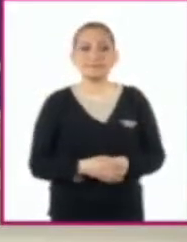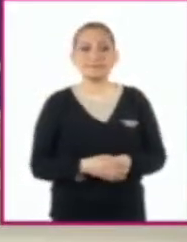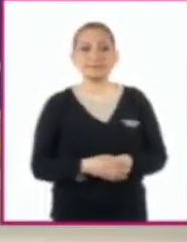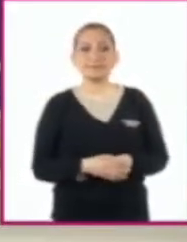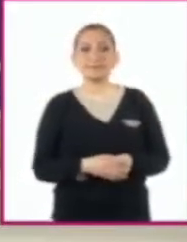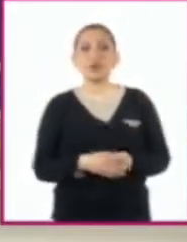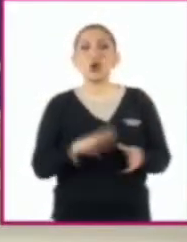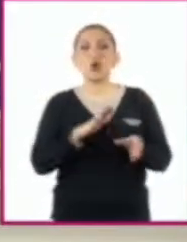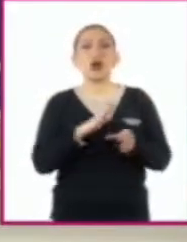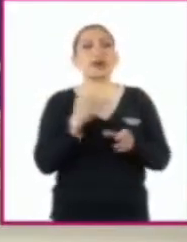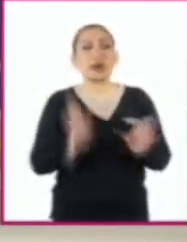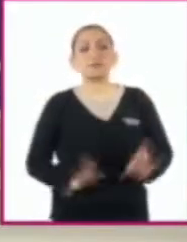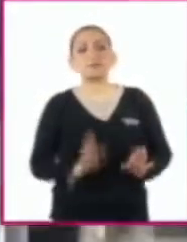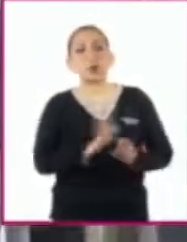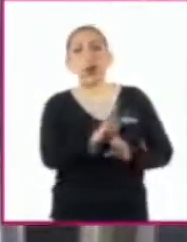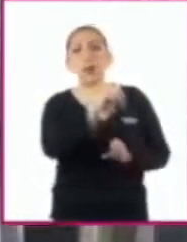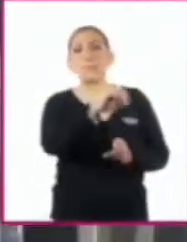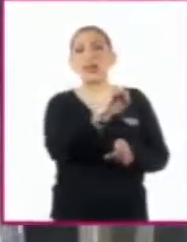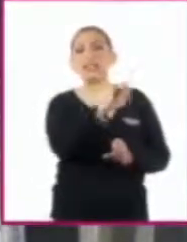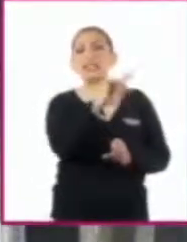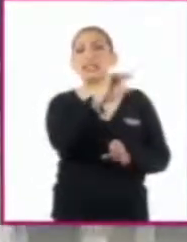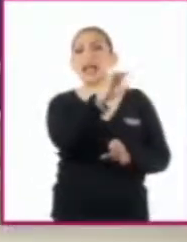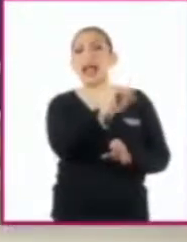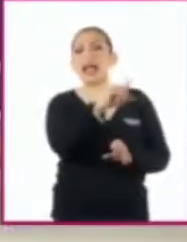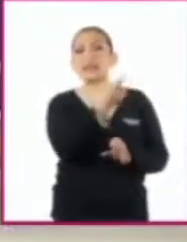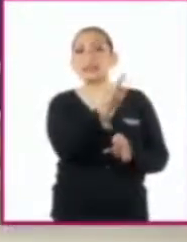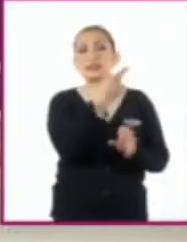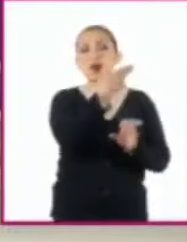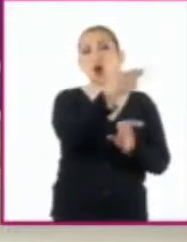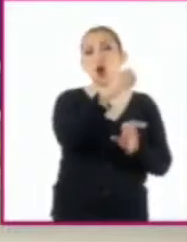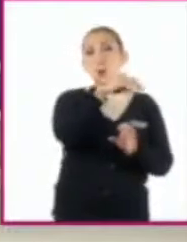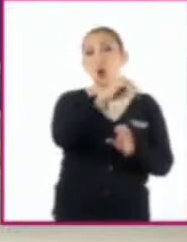¿De qué tipo de mezcla se trata?